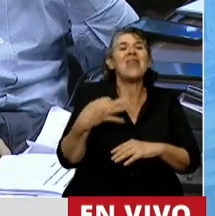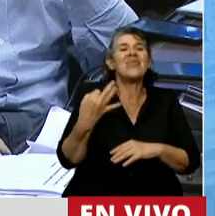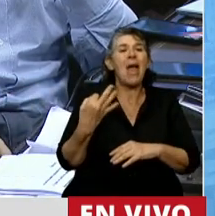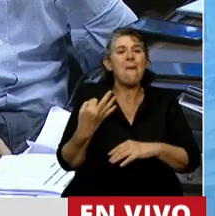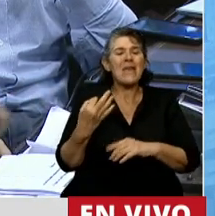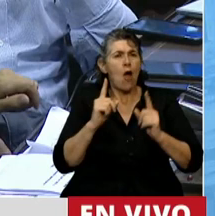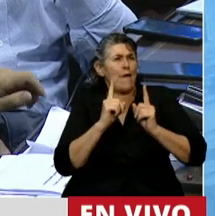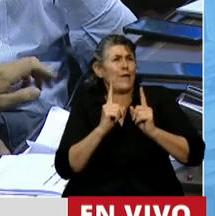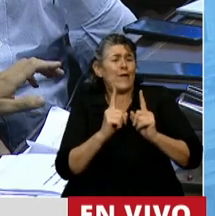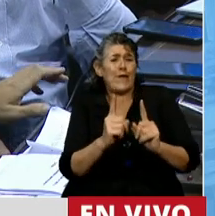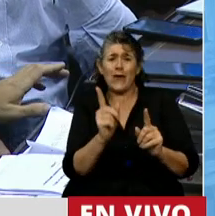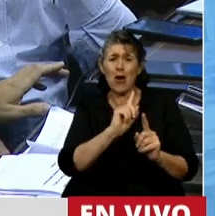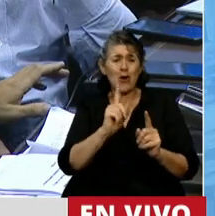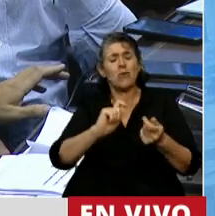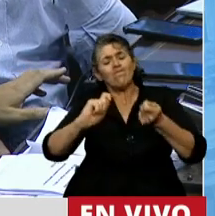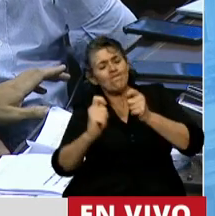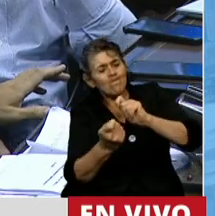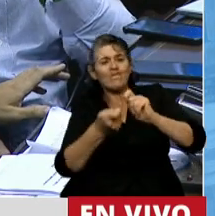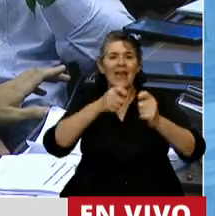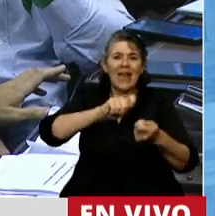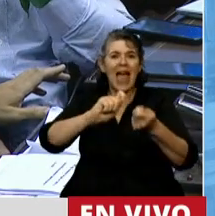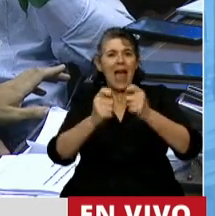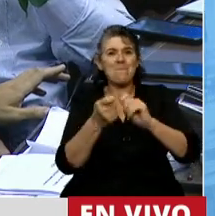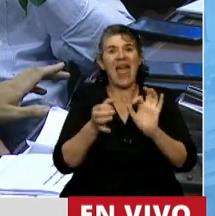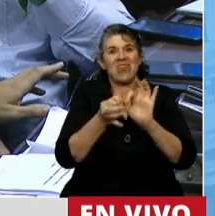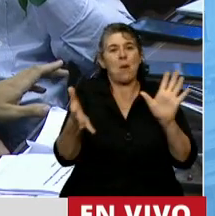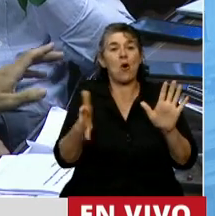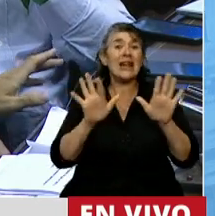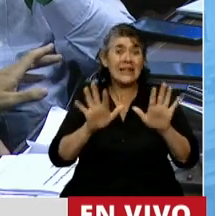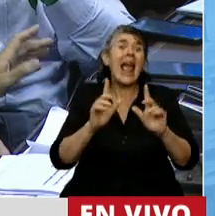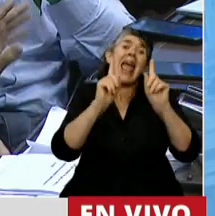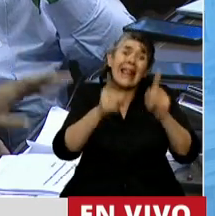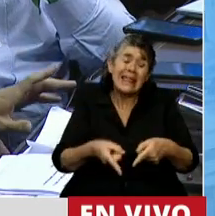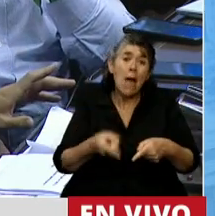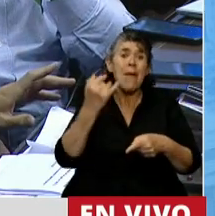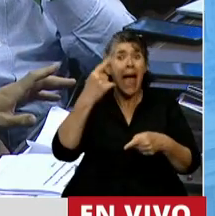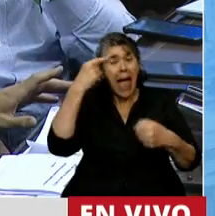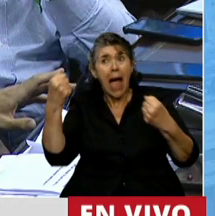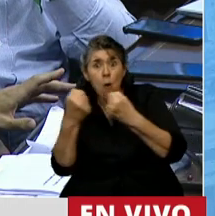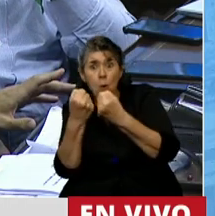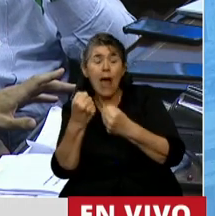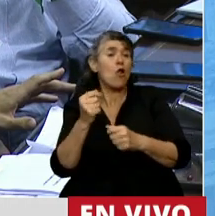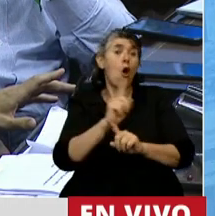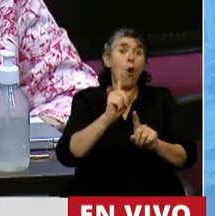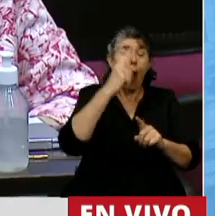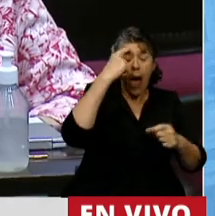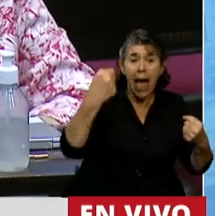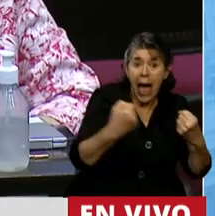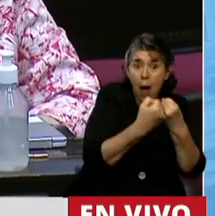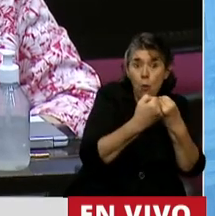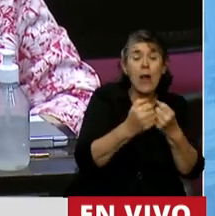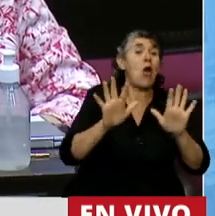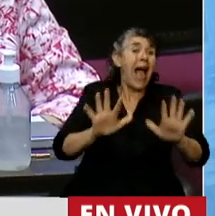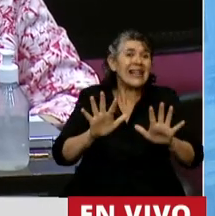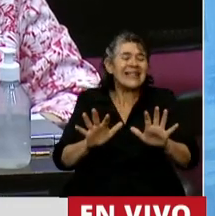permanentemente reconfigurándose y que condensa todos nuestros desacuerdos, y ese es el valor que tiene. Por eso una ley